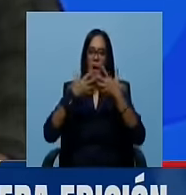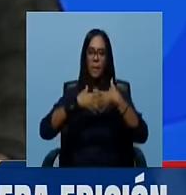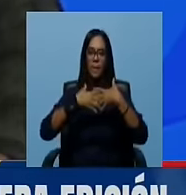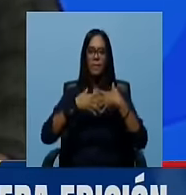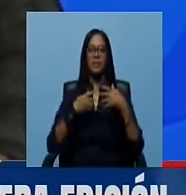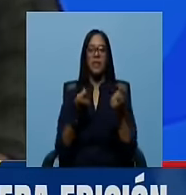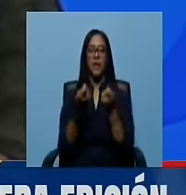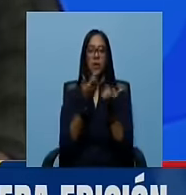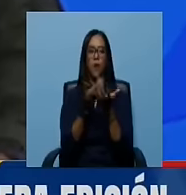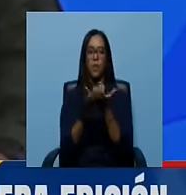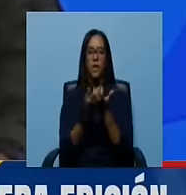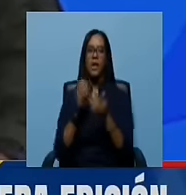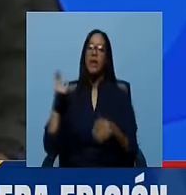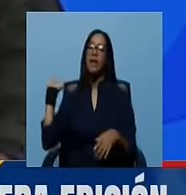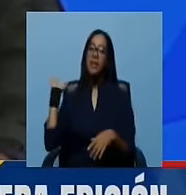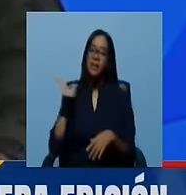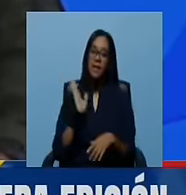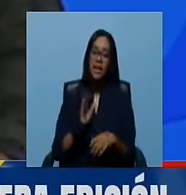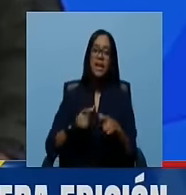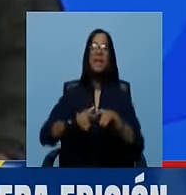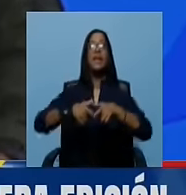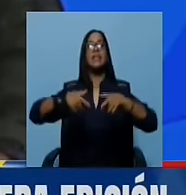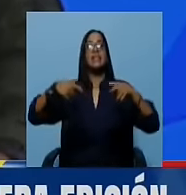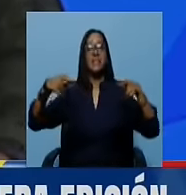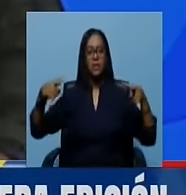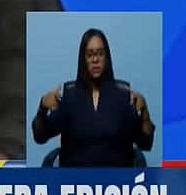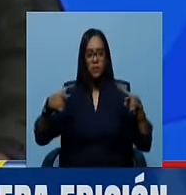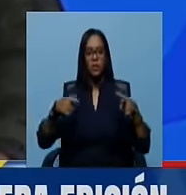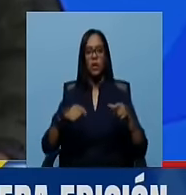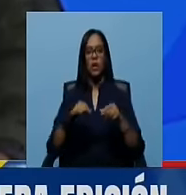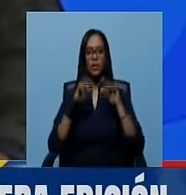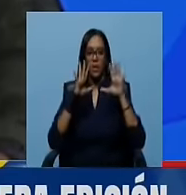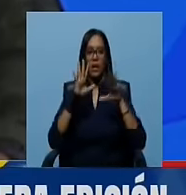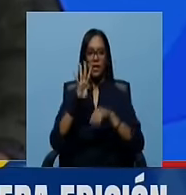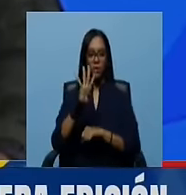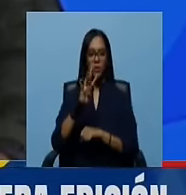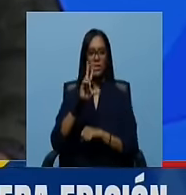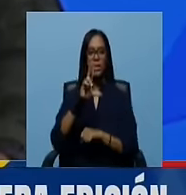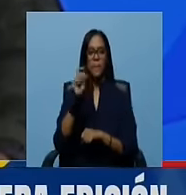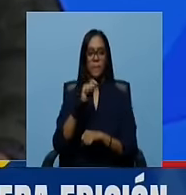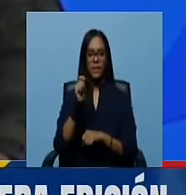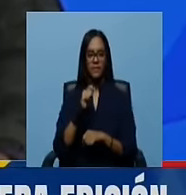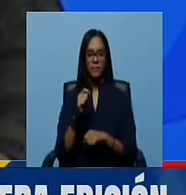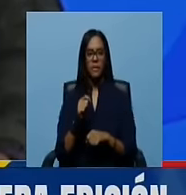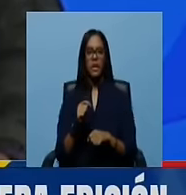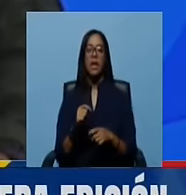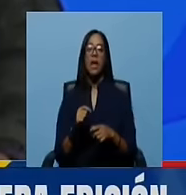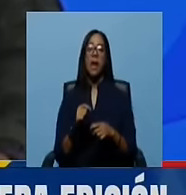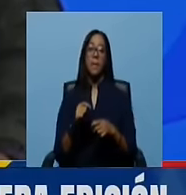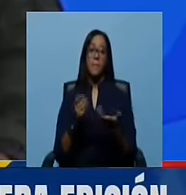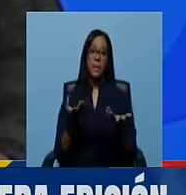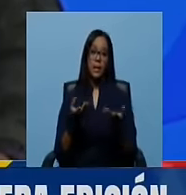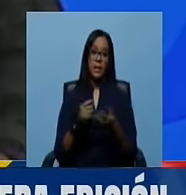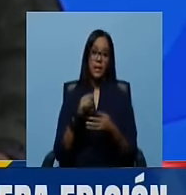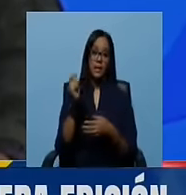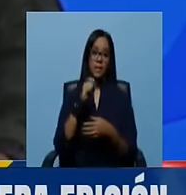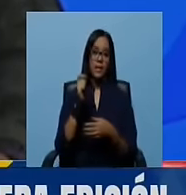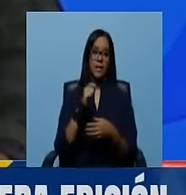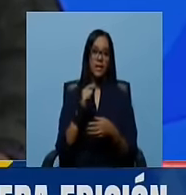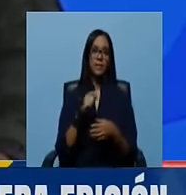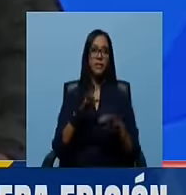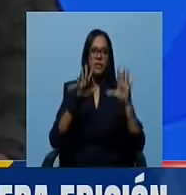vienen creciendo de manera sostenida en estos 14 trimestres. Ya para el mes de septiembre...